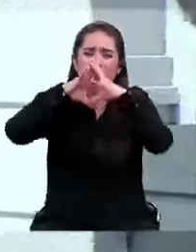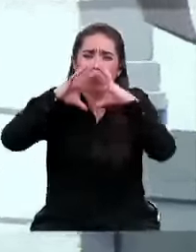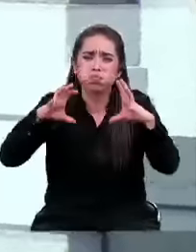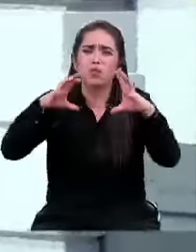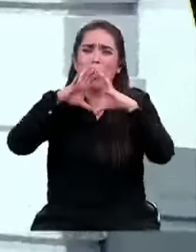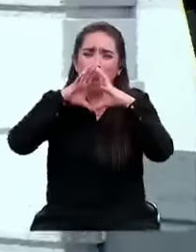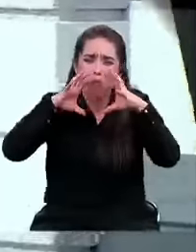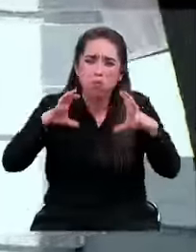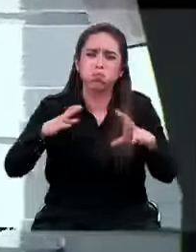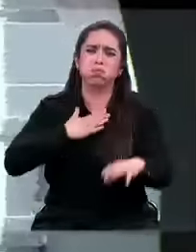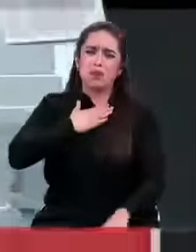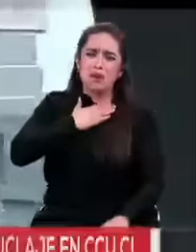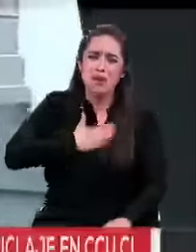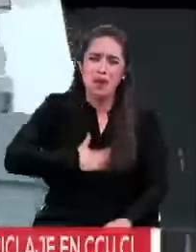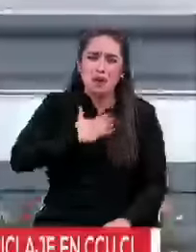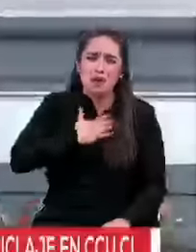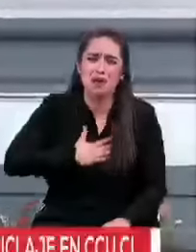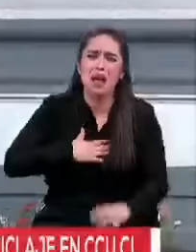Quiero un globito.